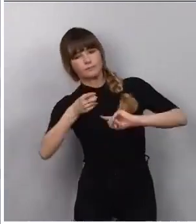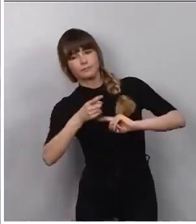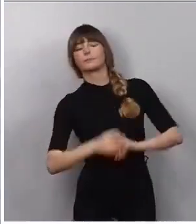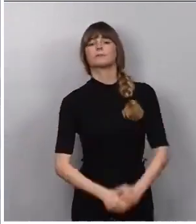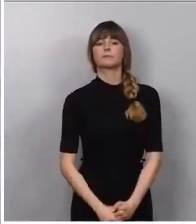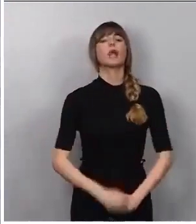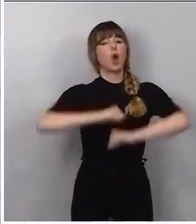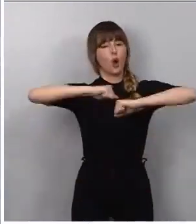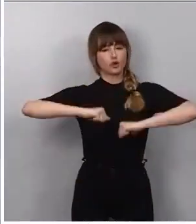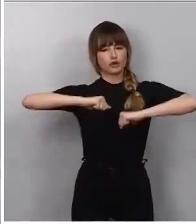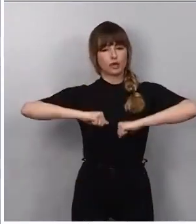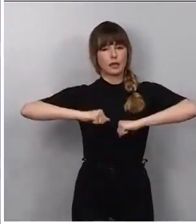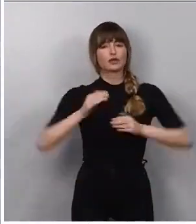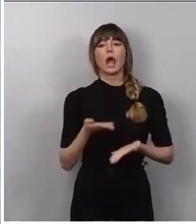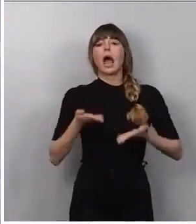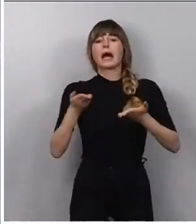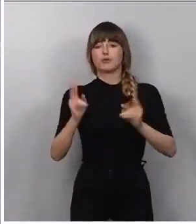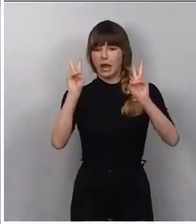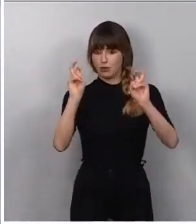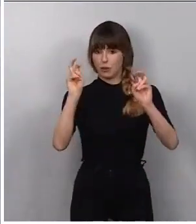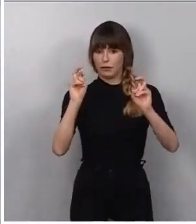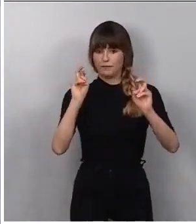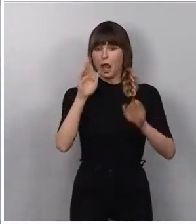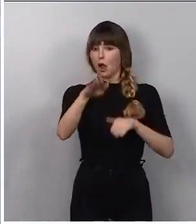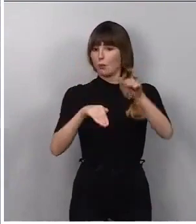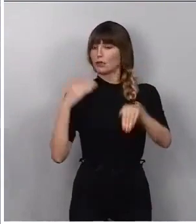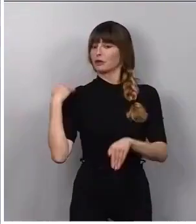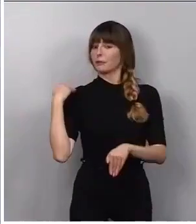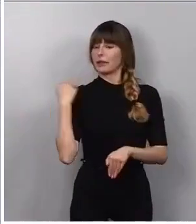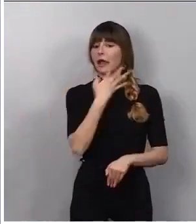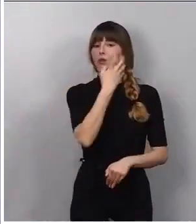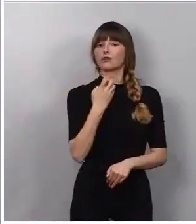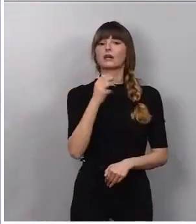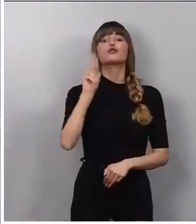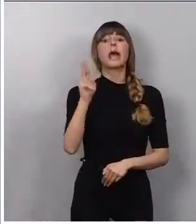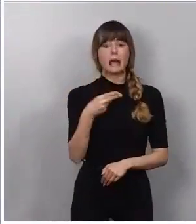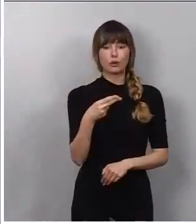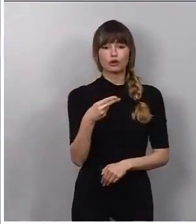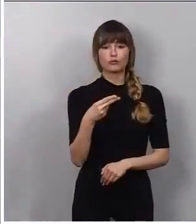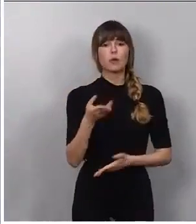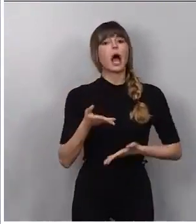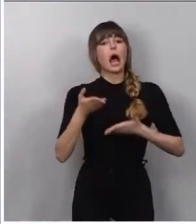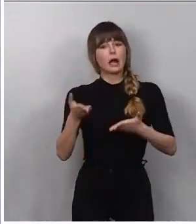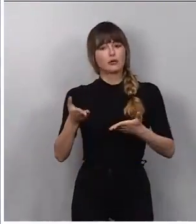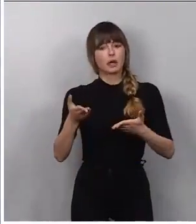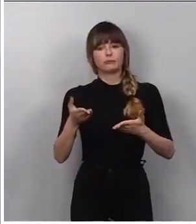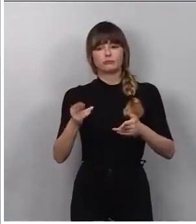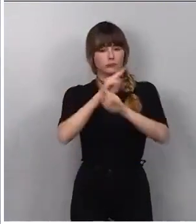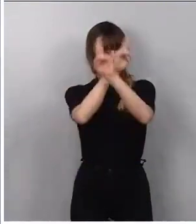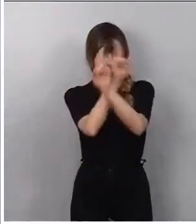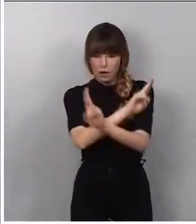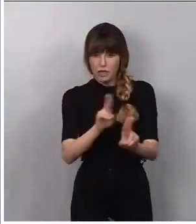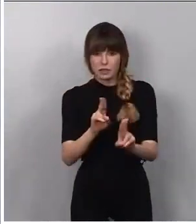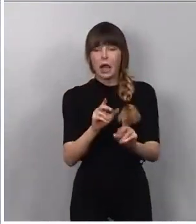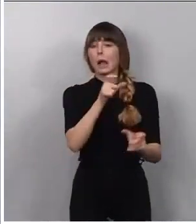también consolidamos una nueva ayuda que se estableció en la pasada convocatoria de 400 es una ayuda universal para todos